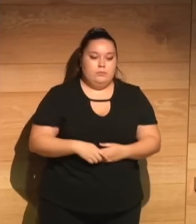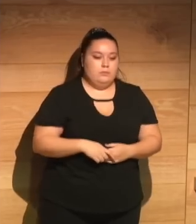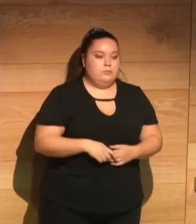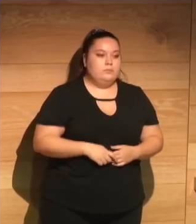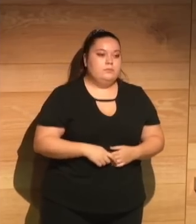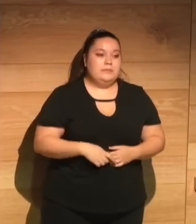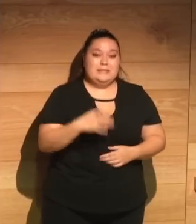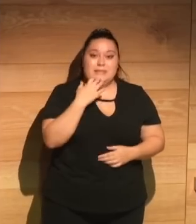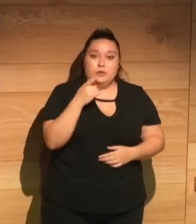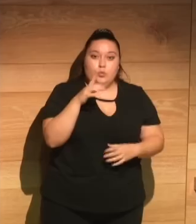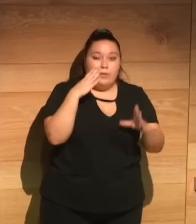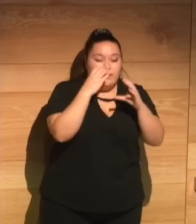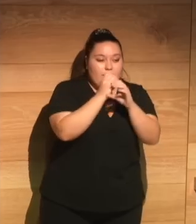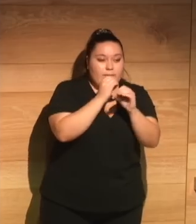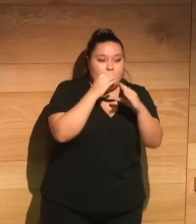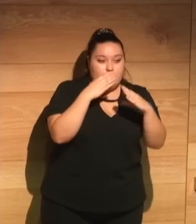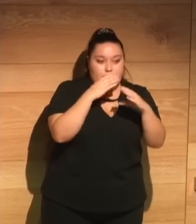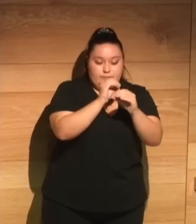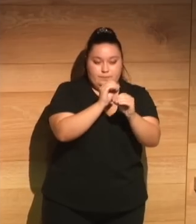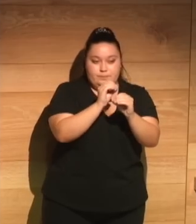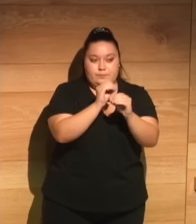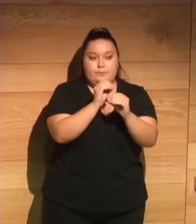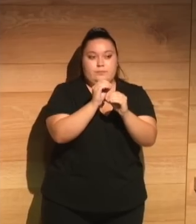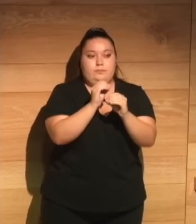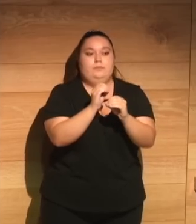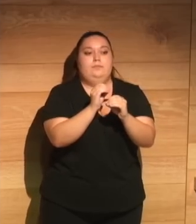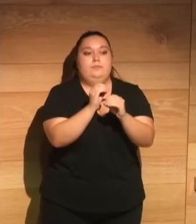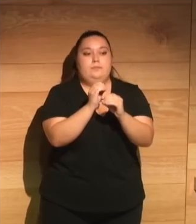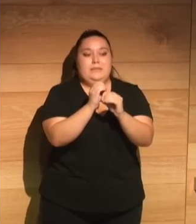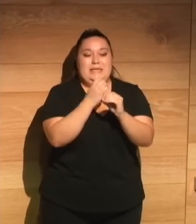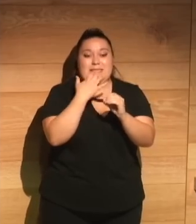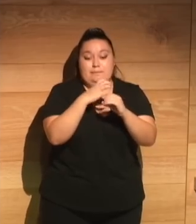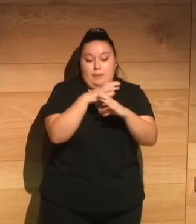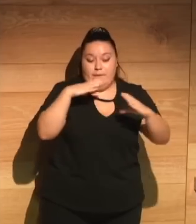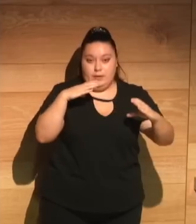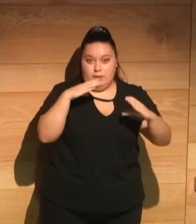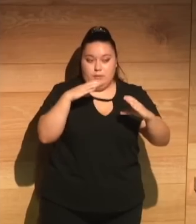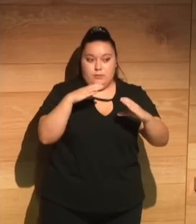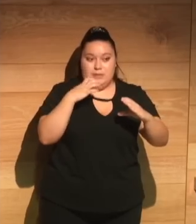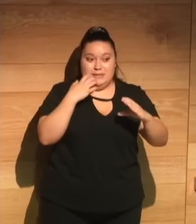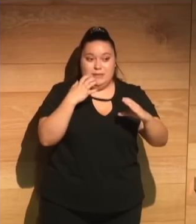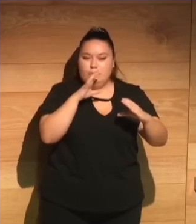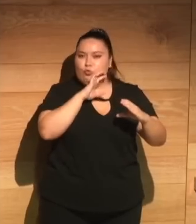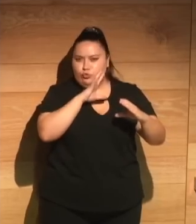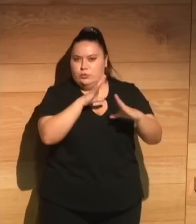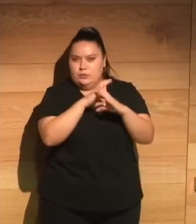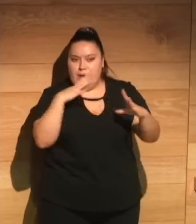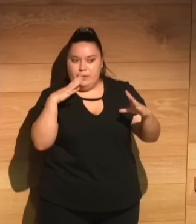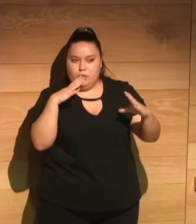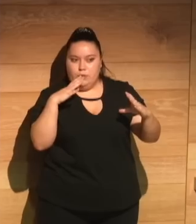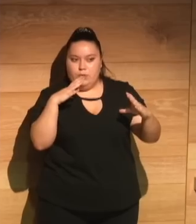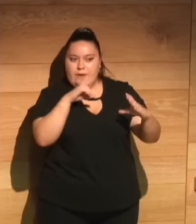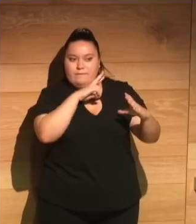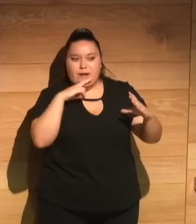el diafragma en las posiciones más abiertas, curiosamente, cuanto más abiertas, más cerrado es